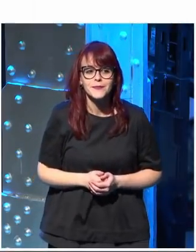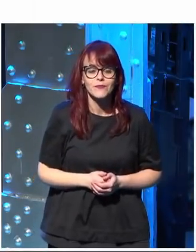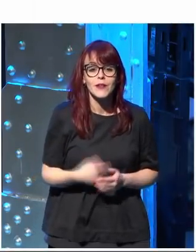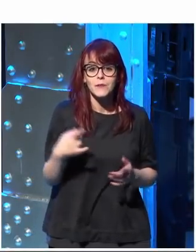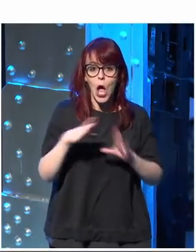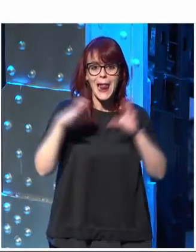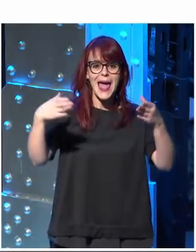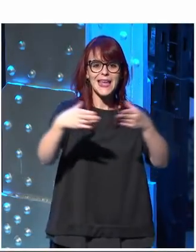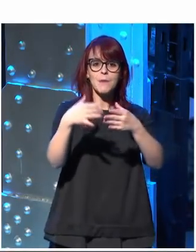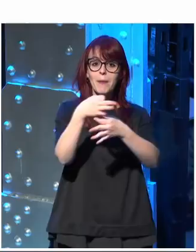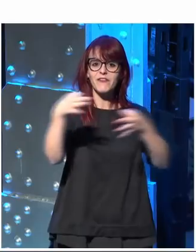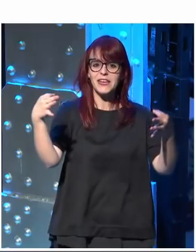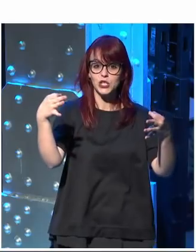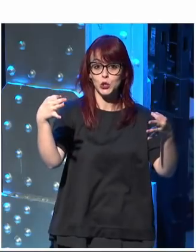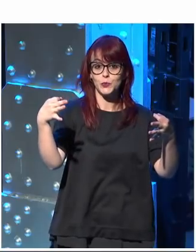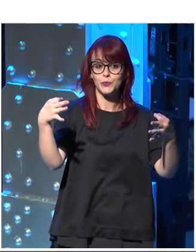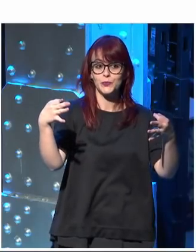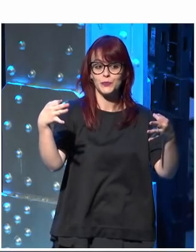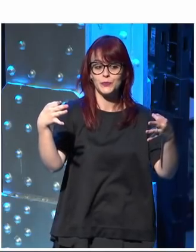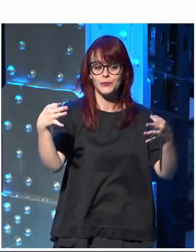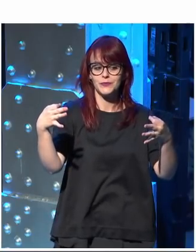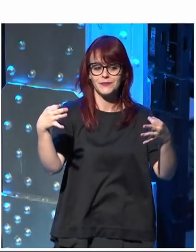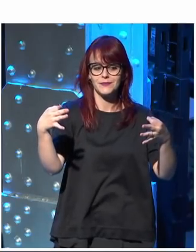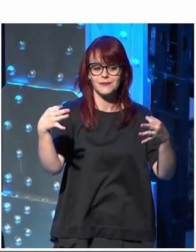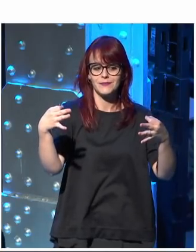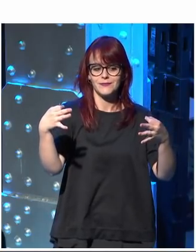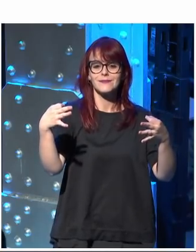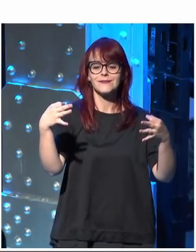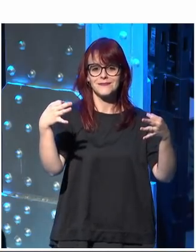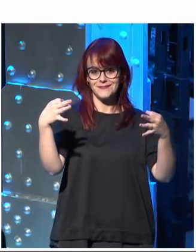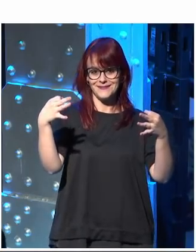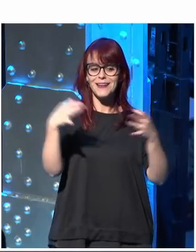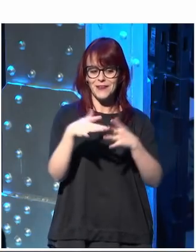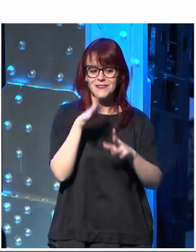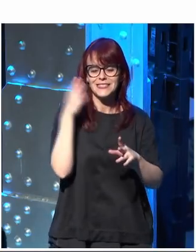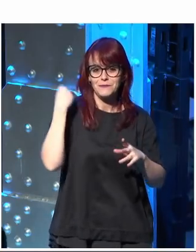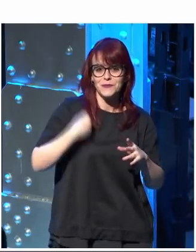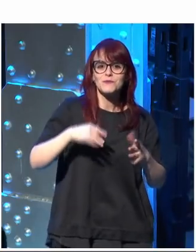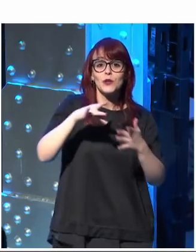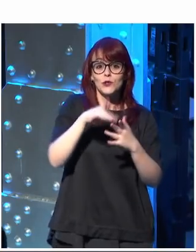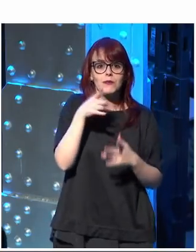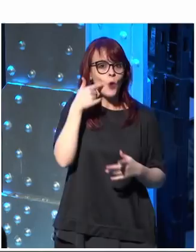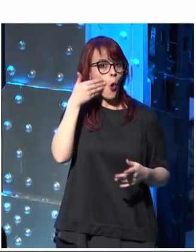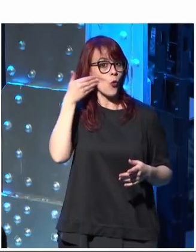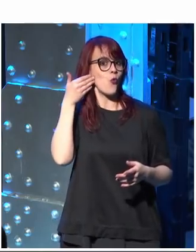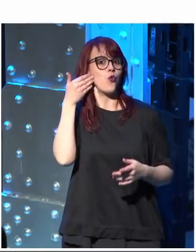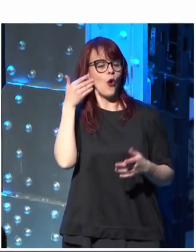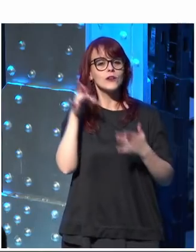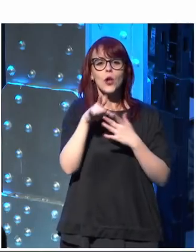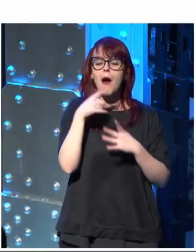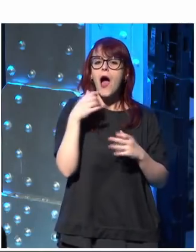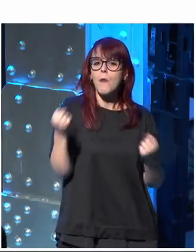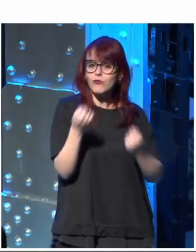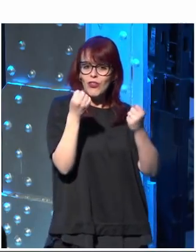El equipo perfecto, ¿no? Pues tenía ahí lo que nunca imaginaste, soy nuestro orgullo, potencial